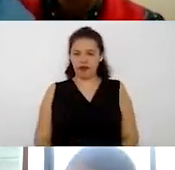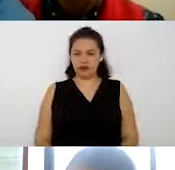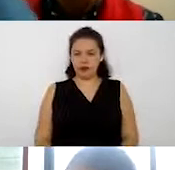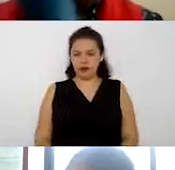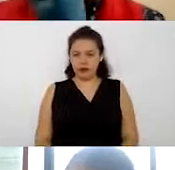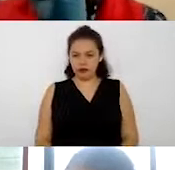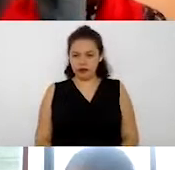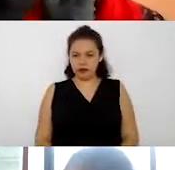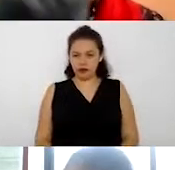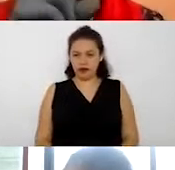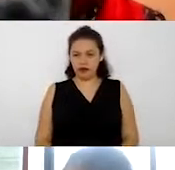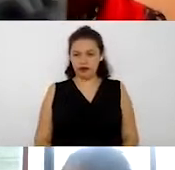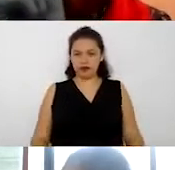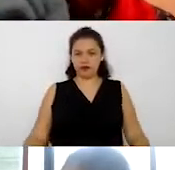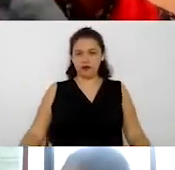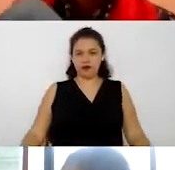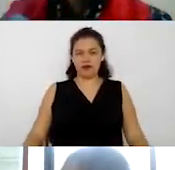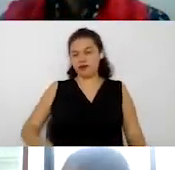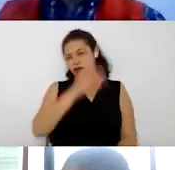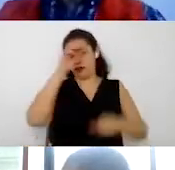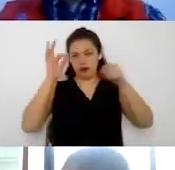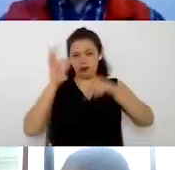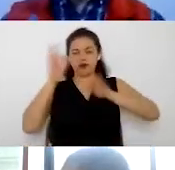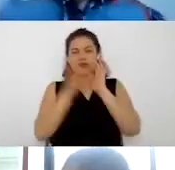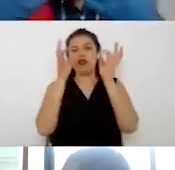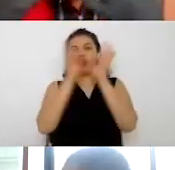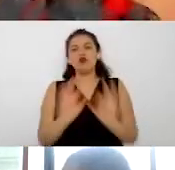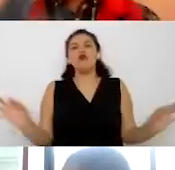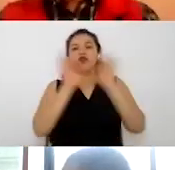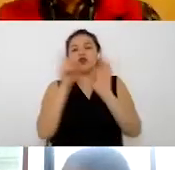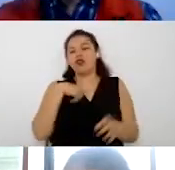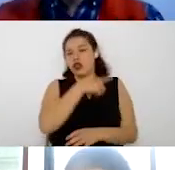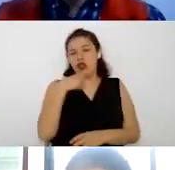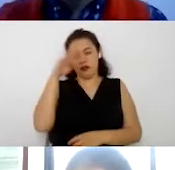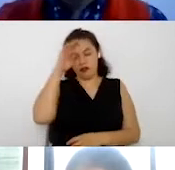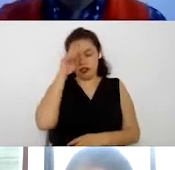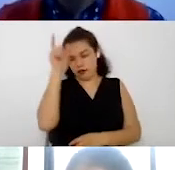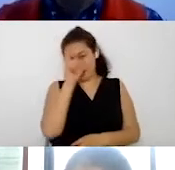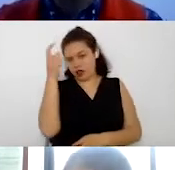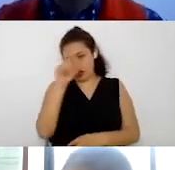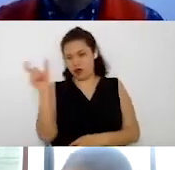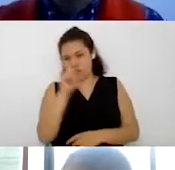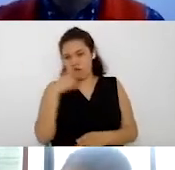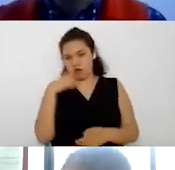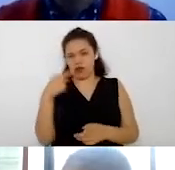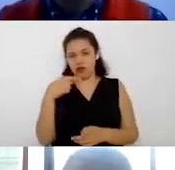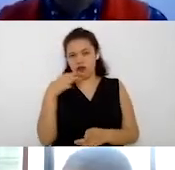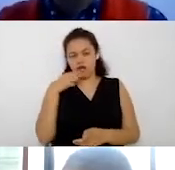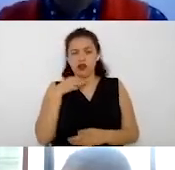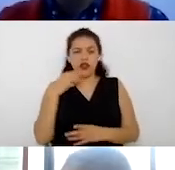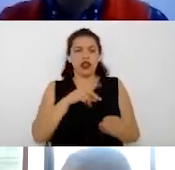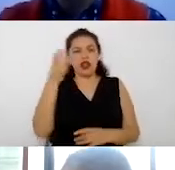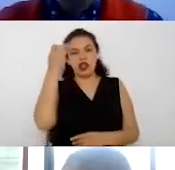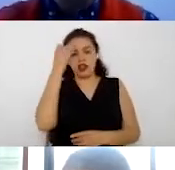¿Ok? Otro punto muy importante que yo debo considerar si voy a aplicar un torniquete es el tiempo de